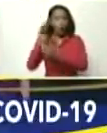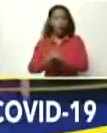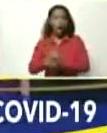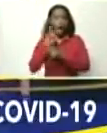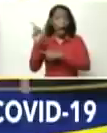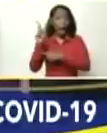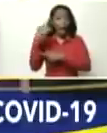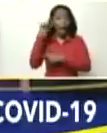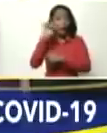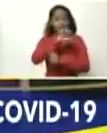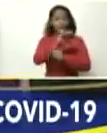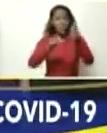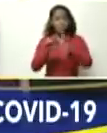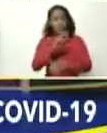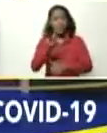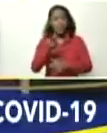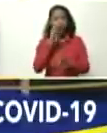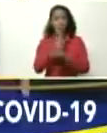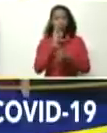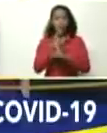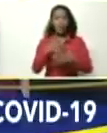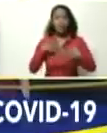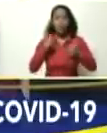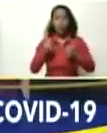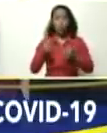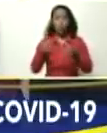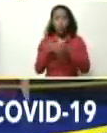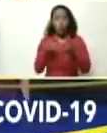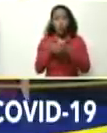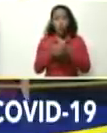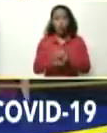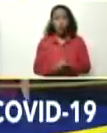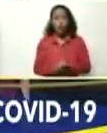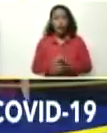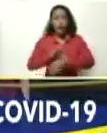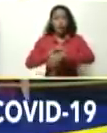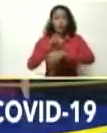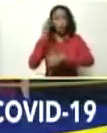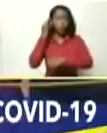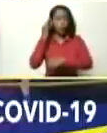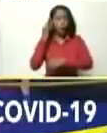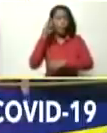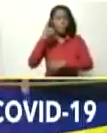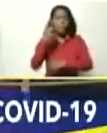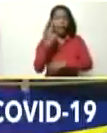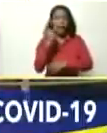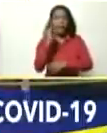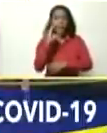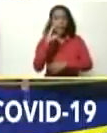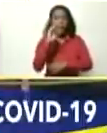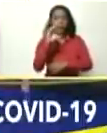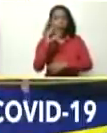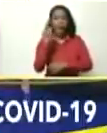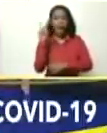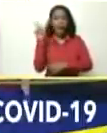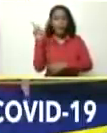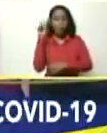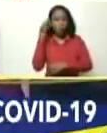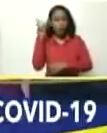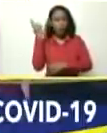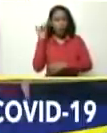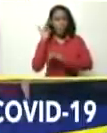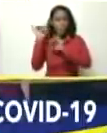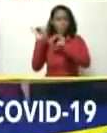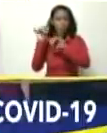la viceministra de Redes de Salud Colectiva, la doctora Marisela Bermúdez, allá mismo, en